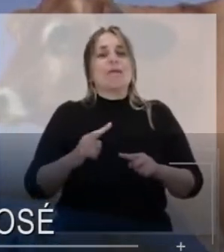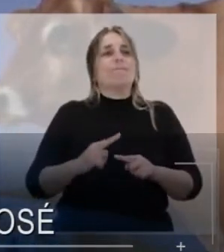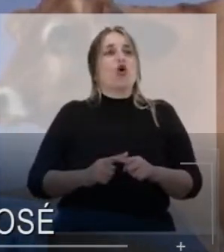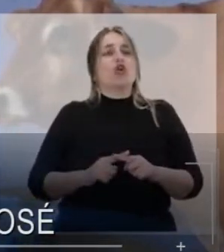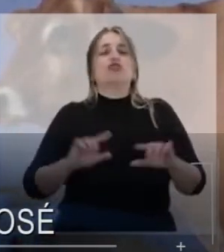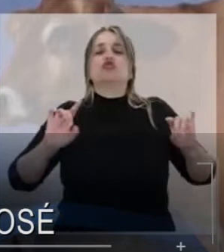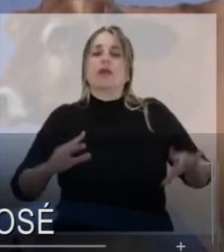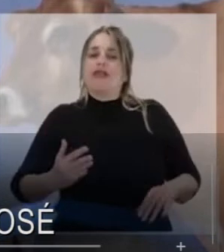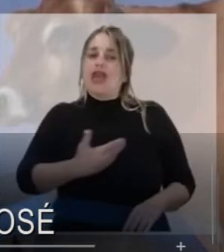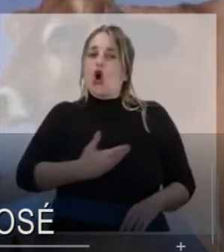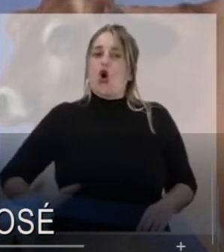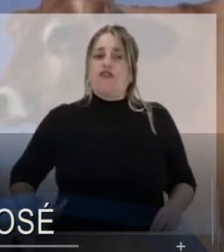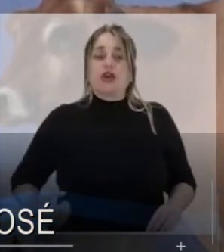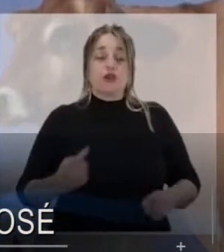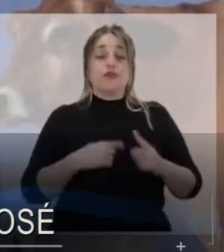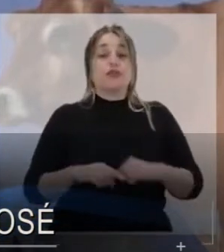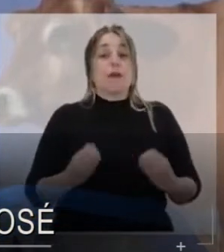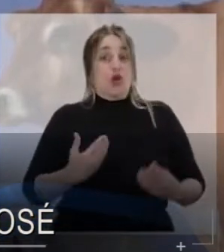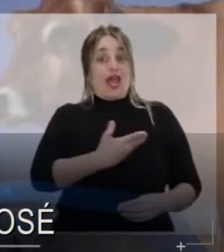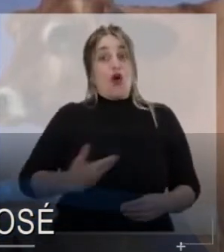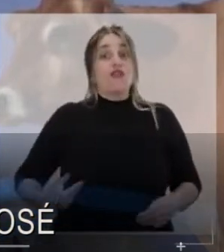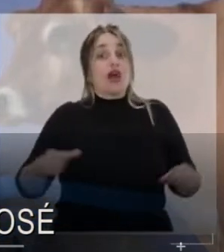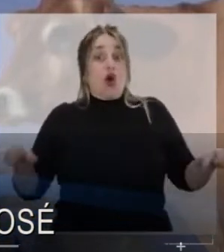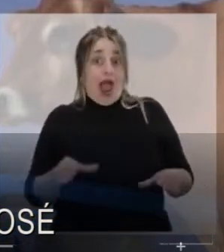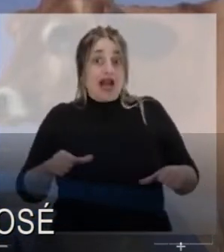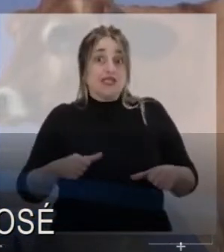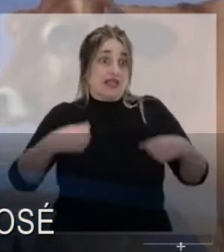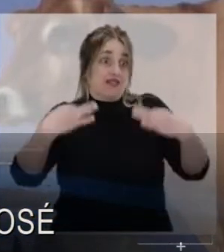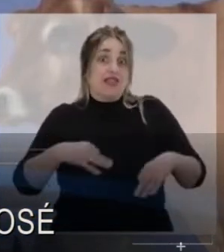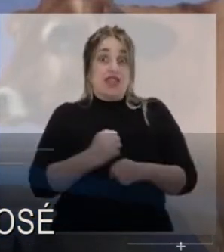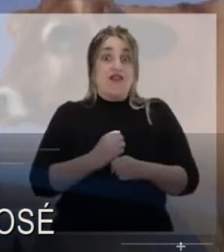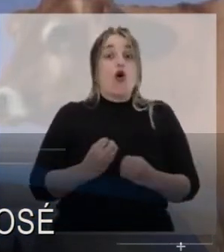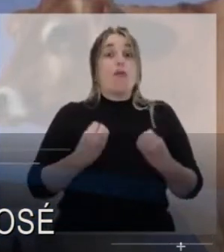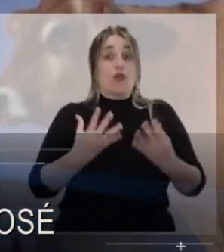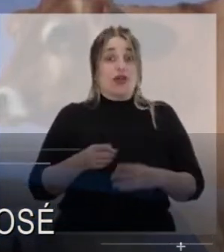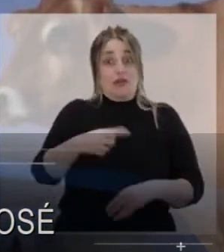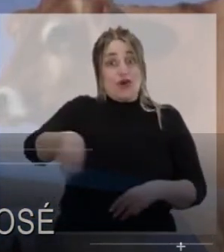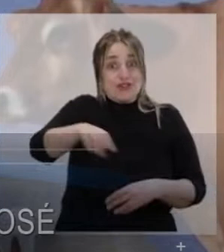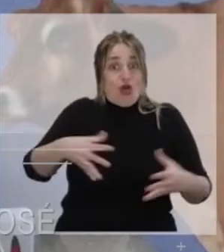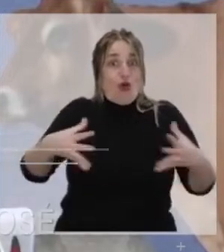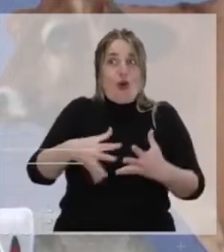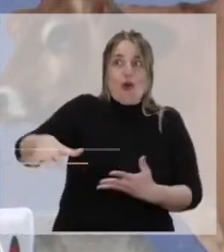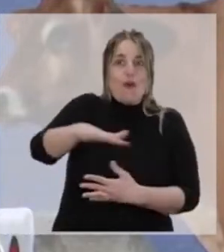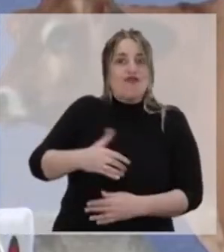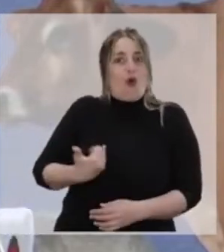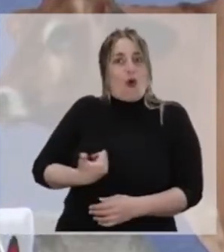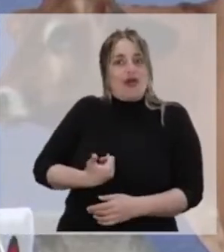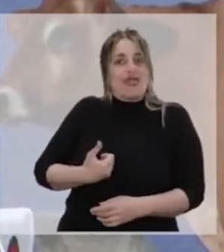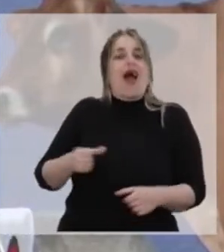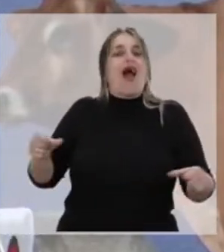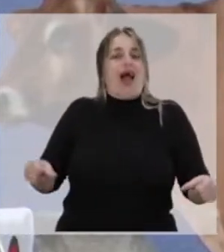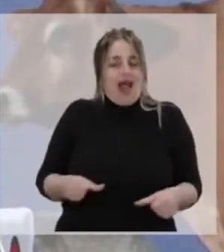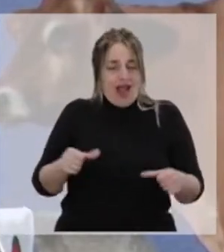de lo gobernante el gobernante que actúa bien es el que escucha el que escuche la gente